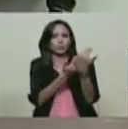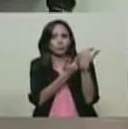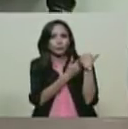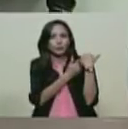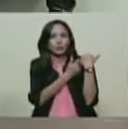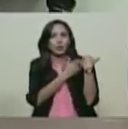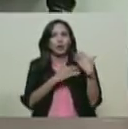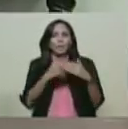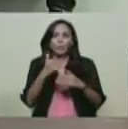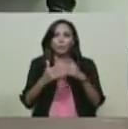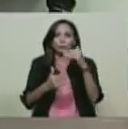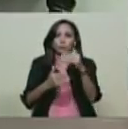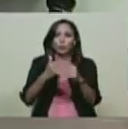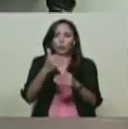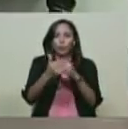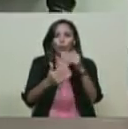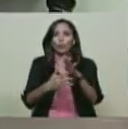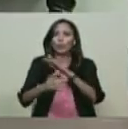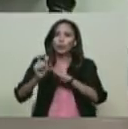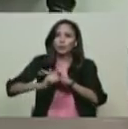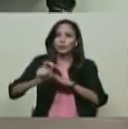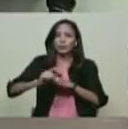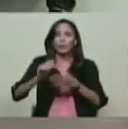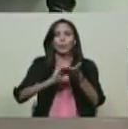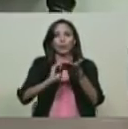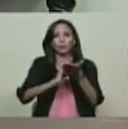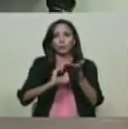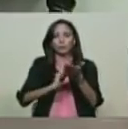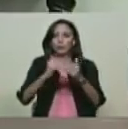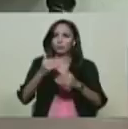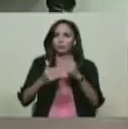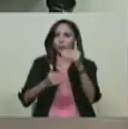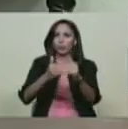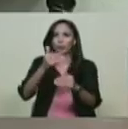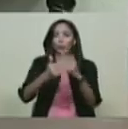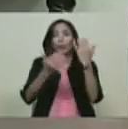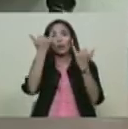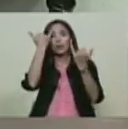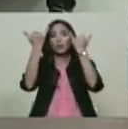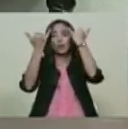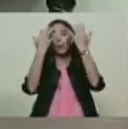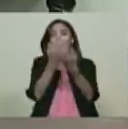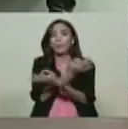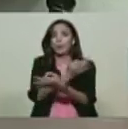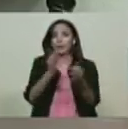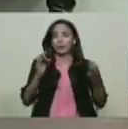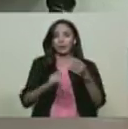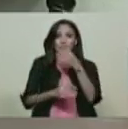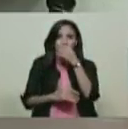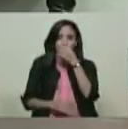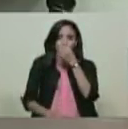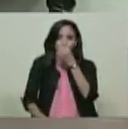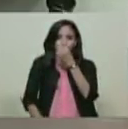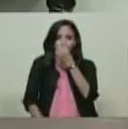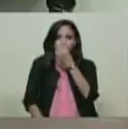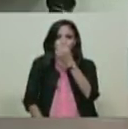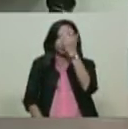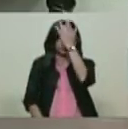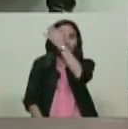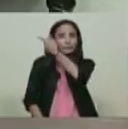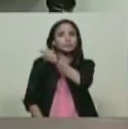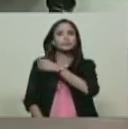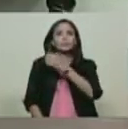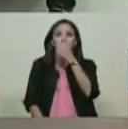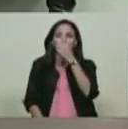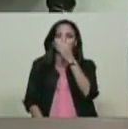un paso necesario de vanguardia audaz en el campo de las criptomonedas. Así que el 14